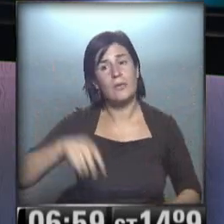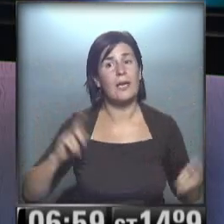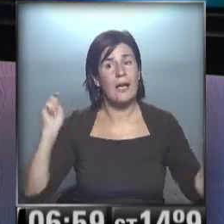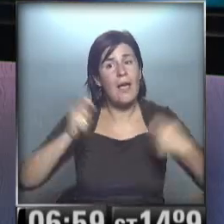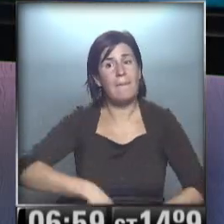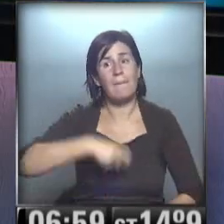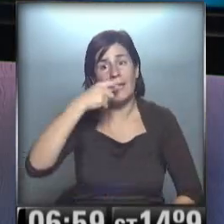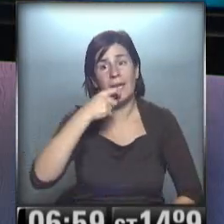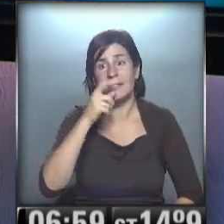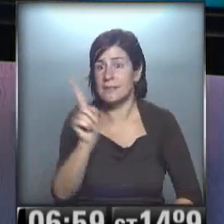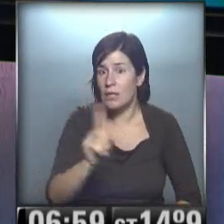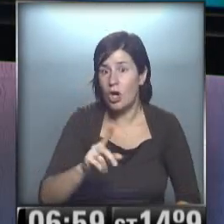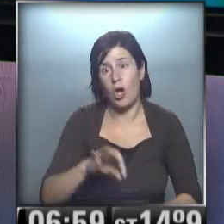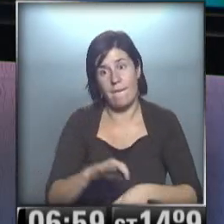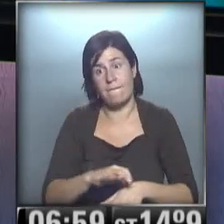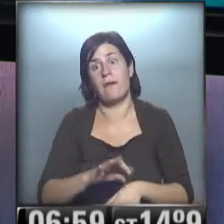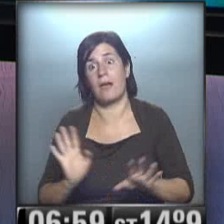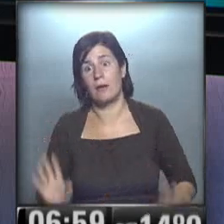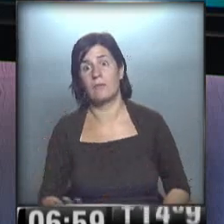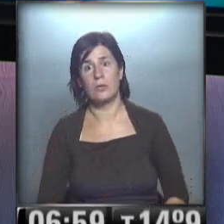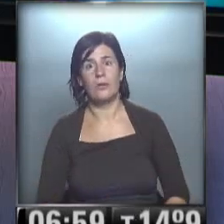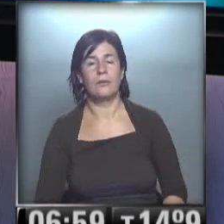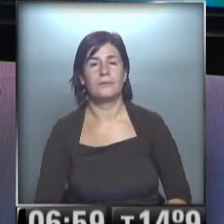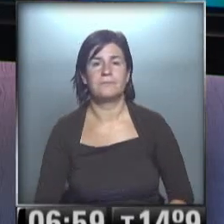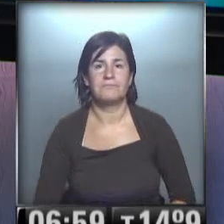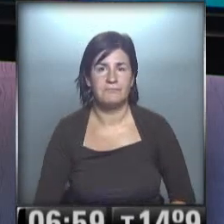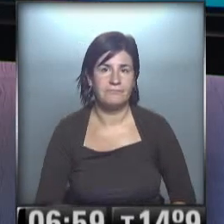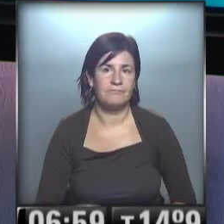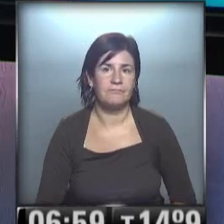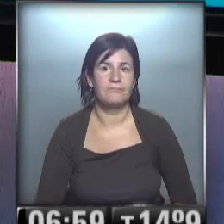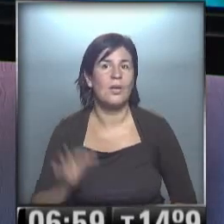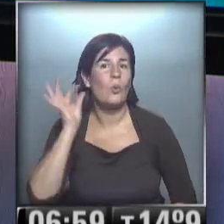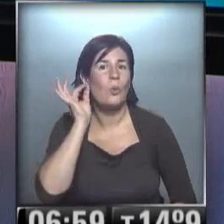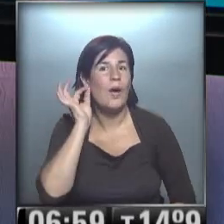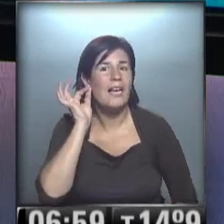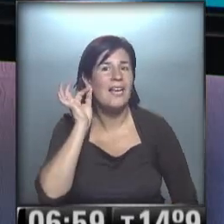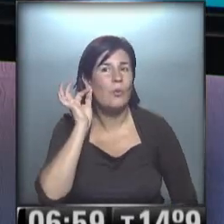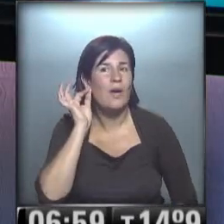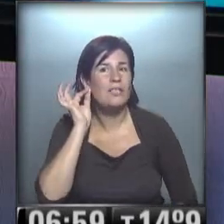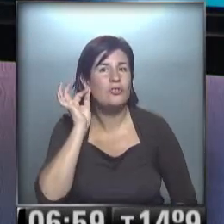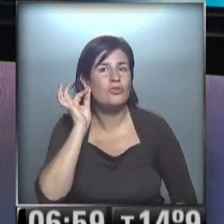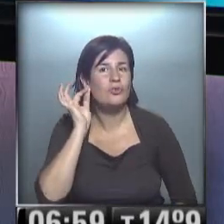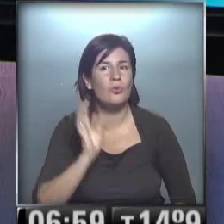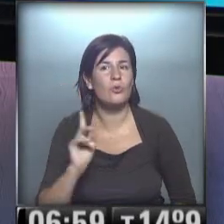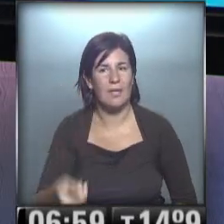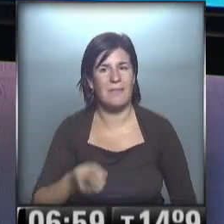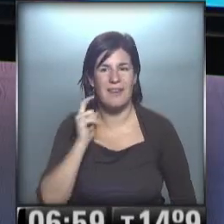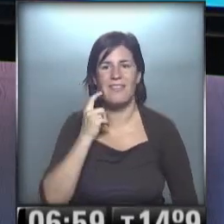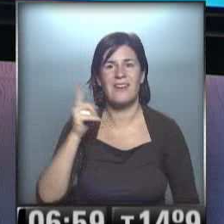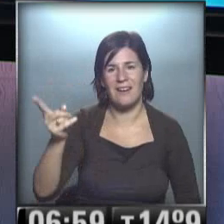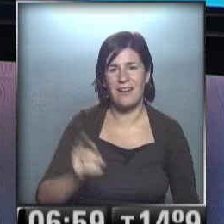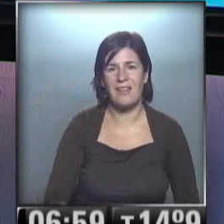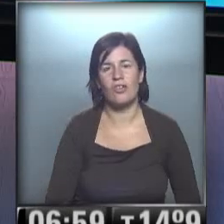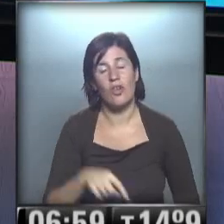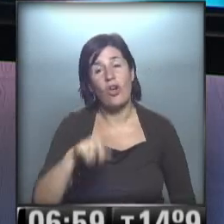volver resfriados. Sí. Así que abríguense. A ver si puse alguna más. Gualeguaychú, vamos, acá cerquita. Hoy